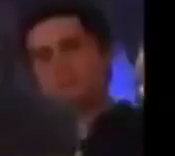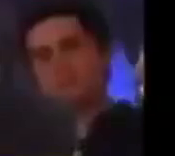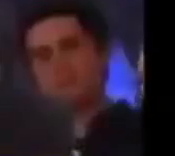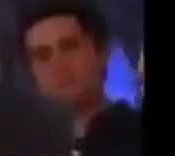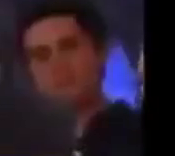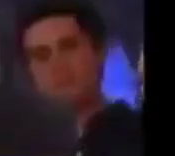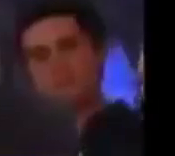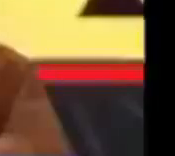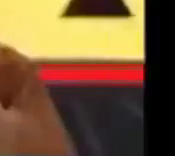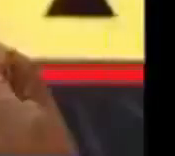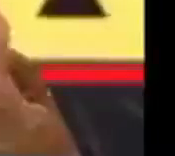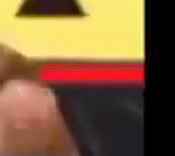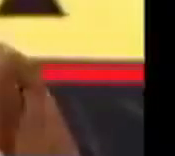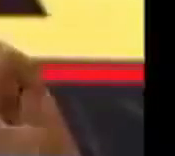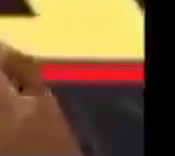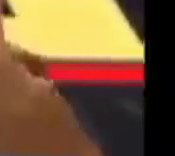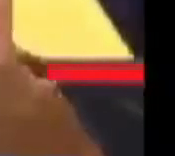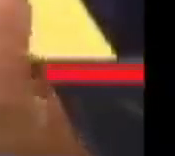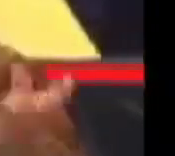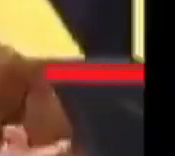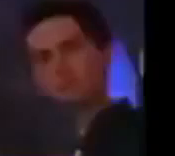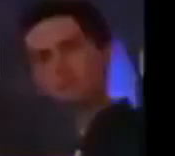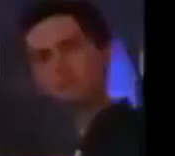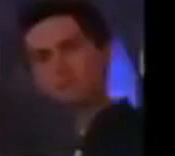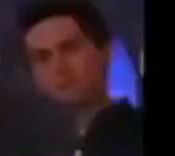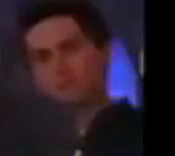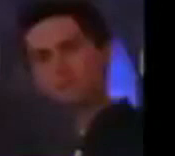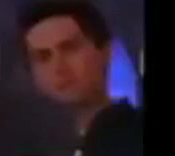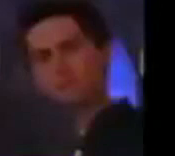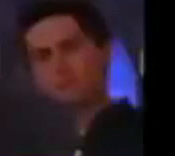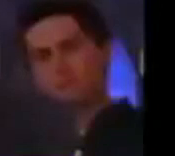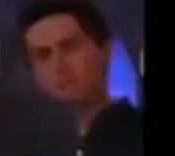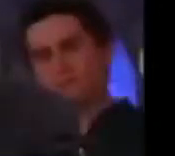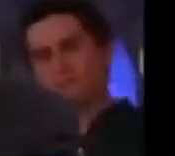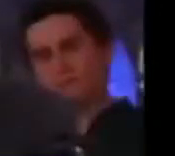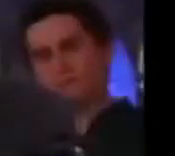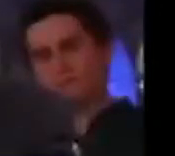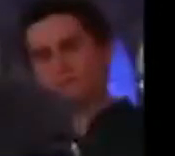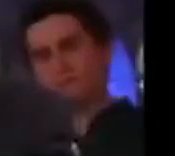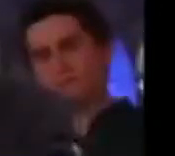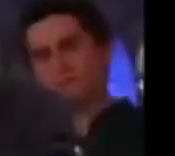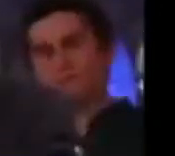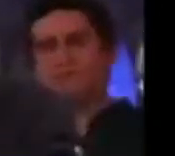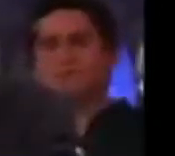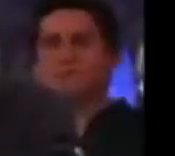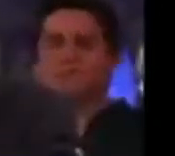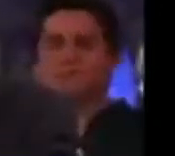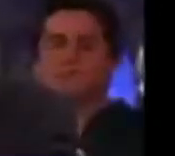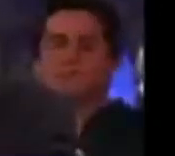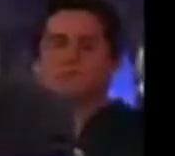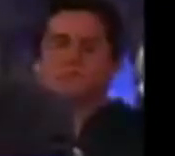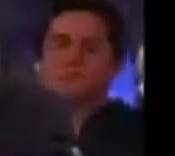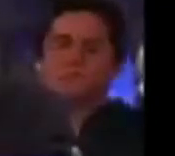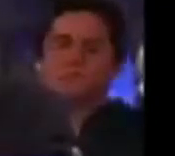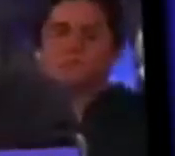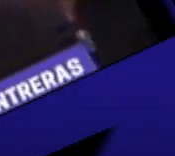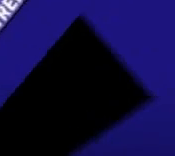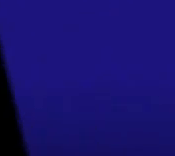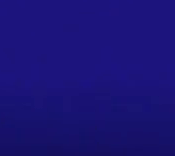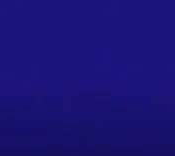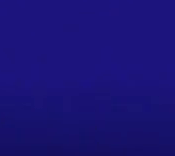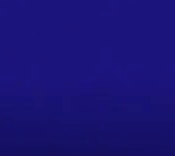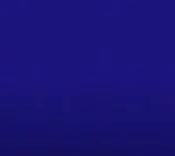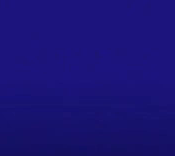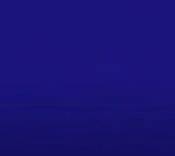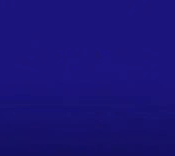una ficción. Es una ficción jurídica. Como eso va contra el código. El código dice que la base del juicio criminal es